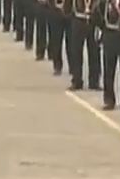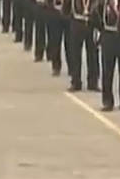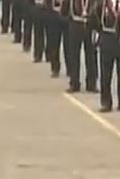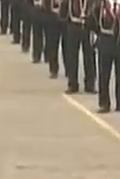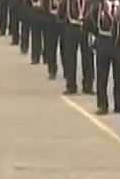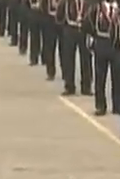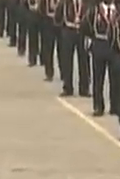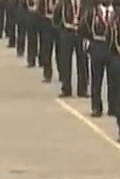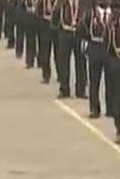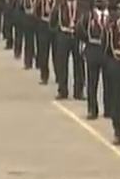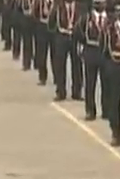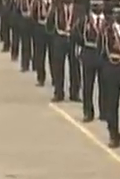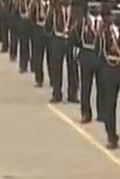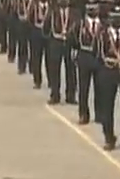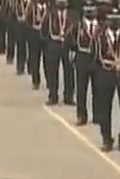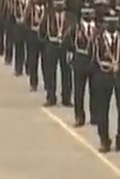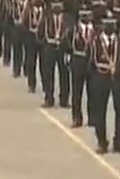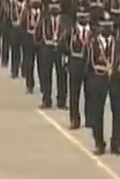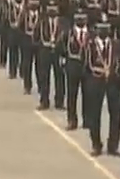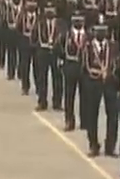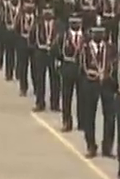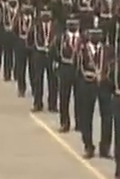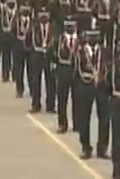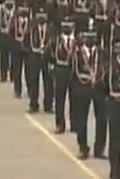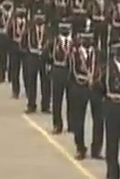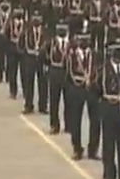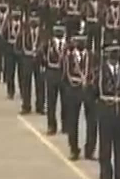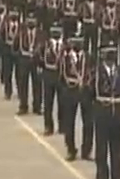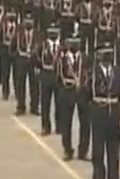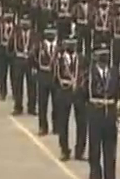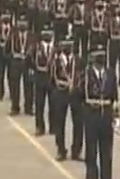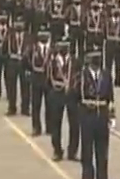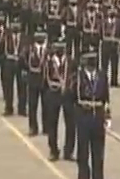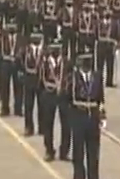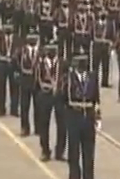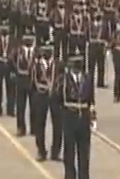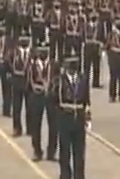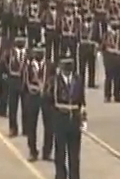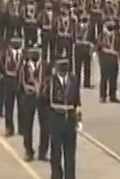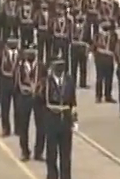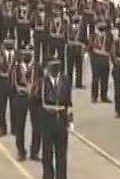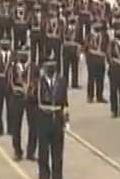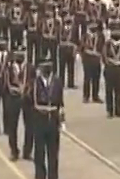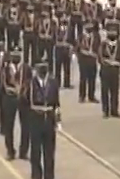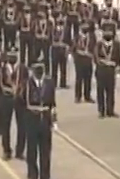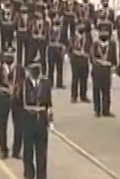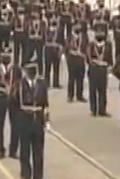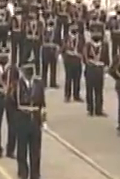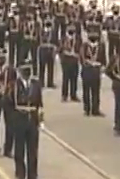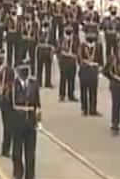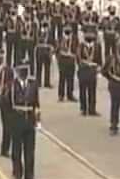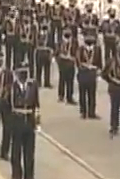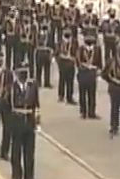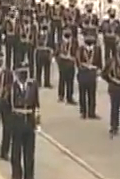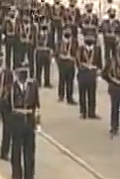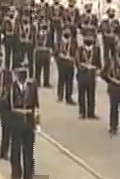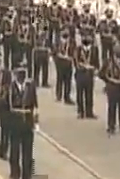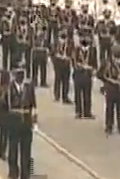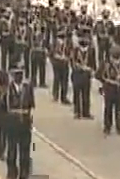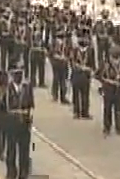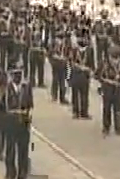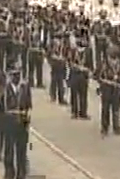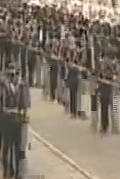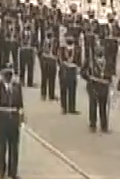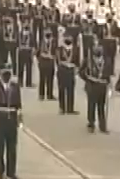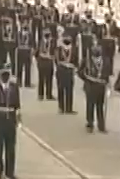y 6 años, obteniendo el grado de teniente y teniente de corbeta. Prestos para cumplir funciones de nuestra